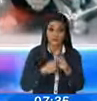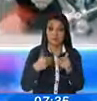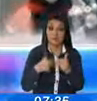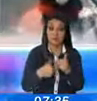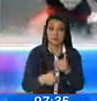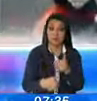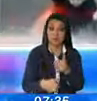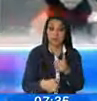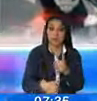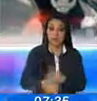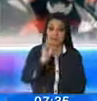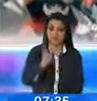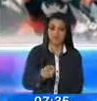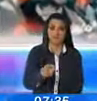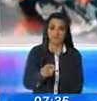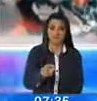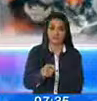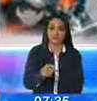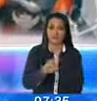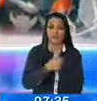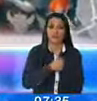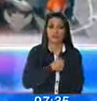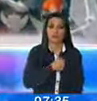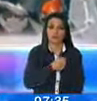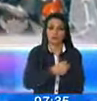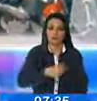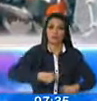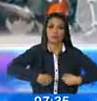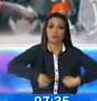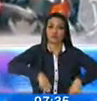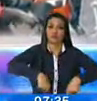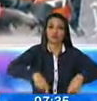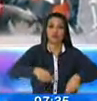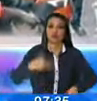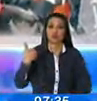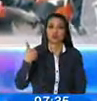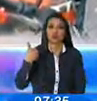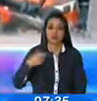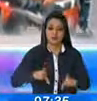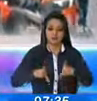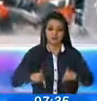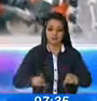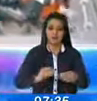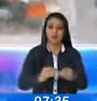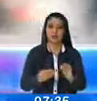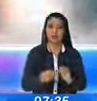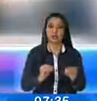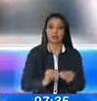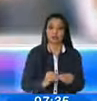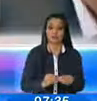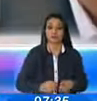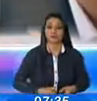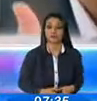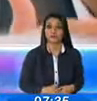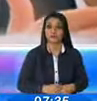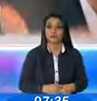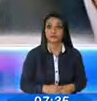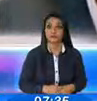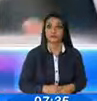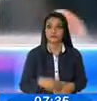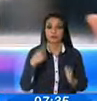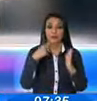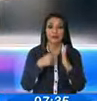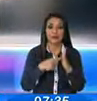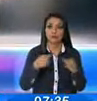un ultimátum para los propietarios de motocicletas que no cuentan con las placas respectivas. Aquellos que están